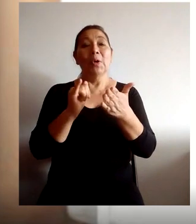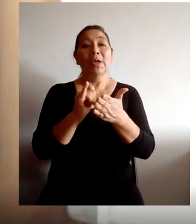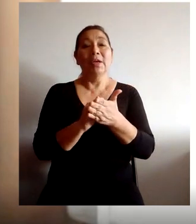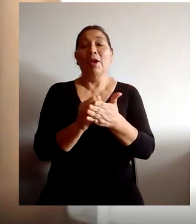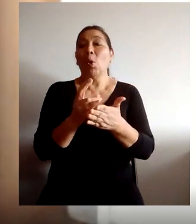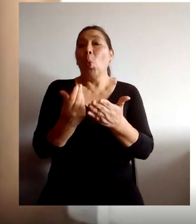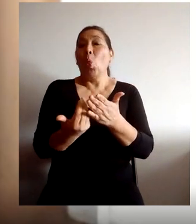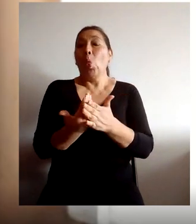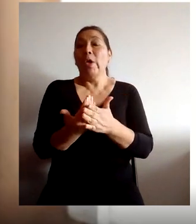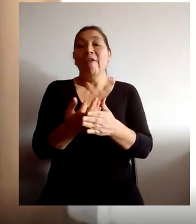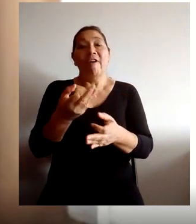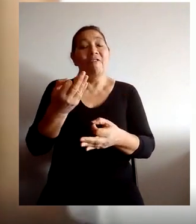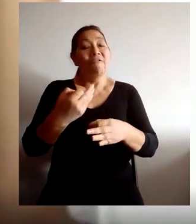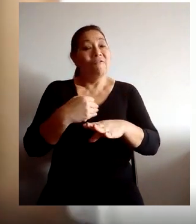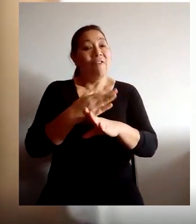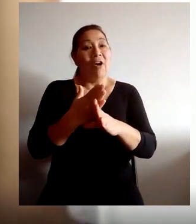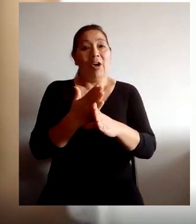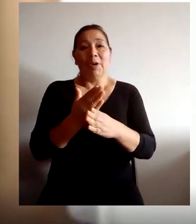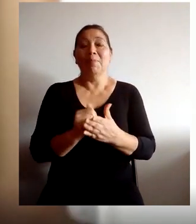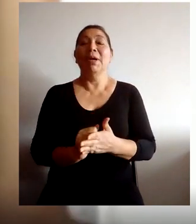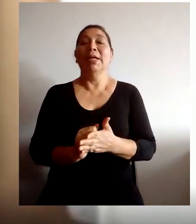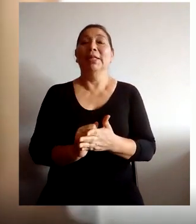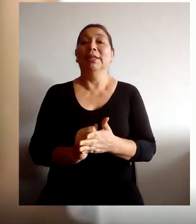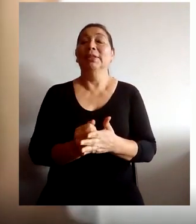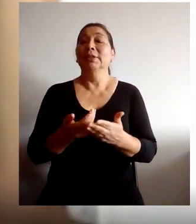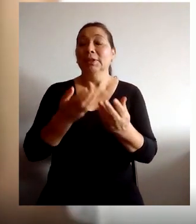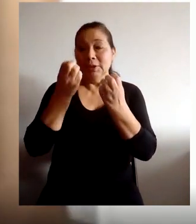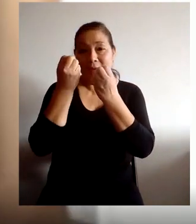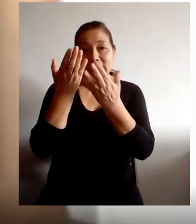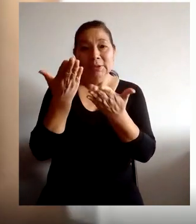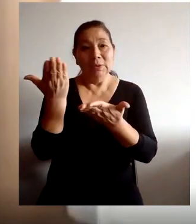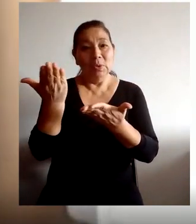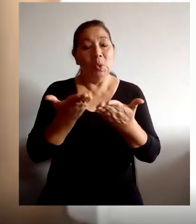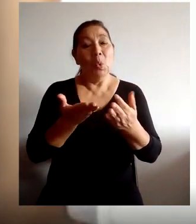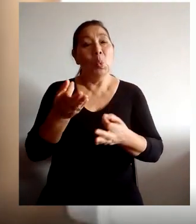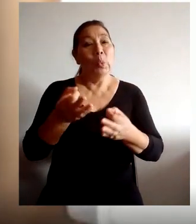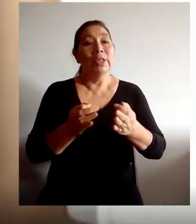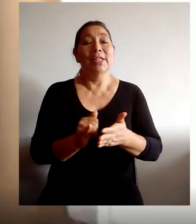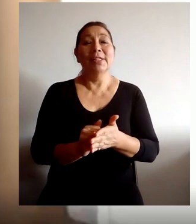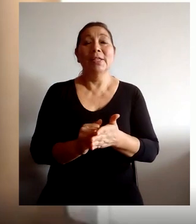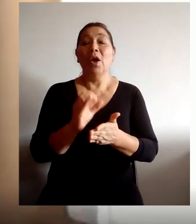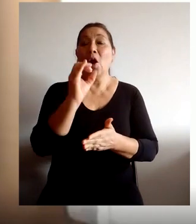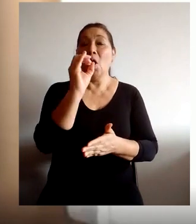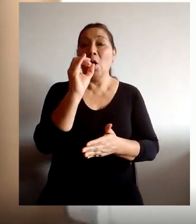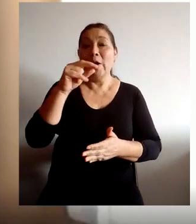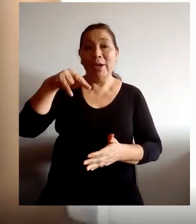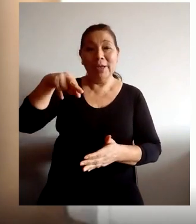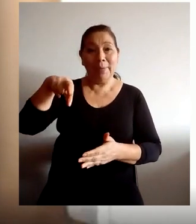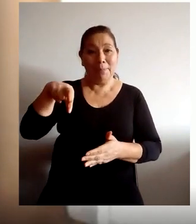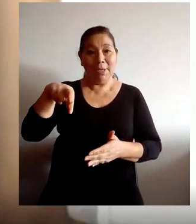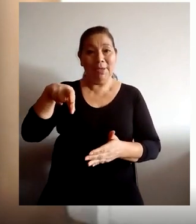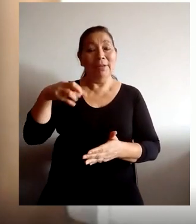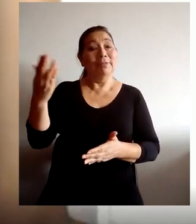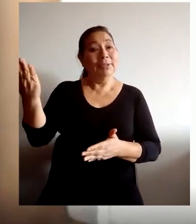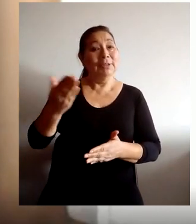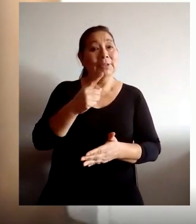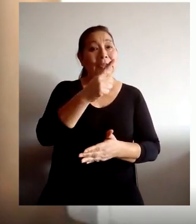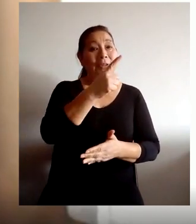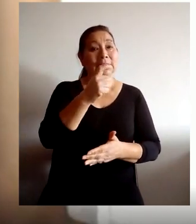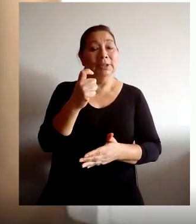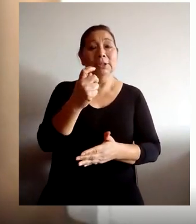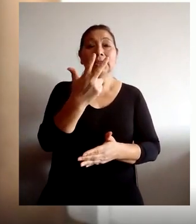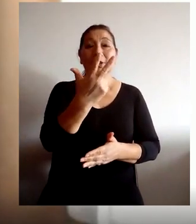la ONP emite la resolución 138 del año 2006, enero exactamente, a través de la